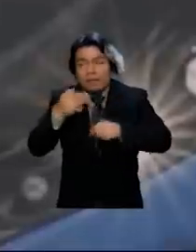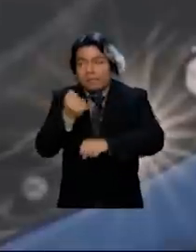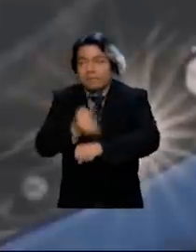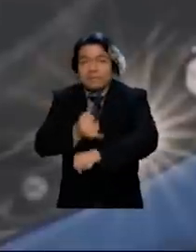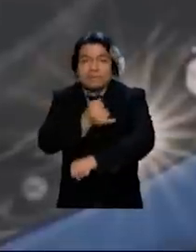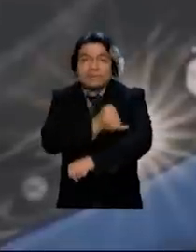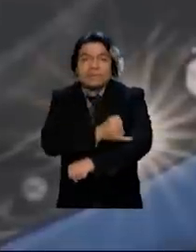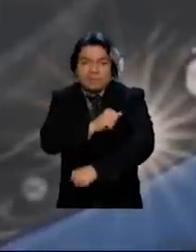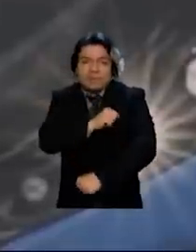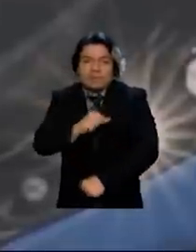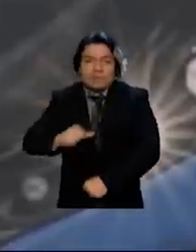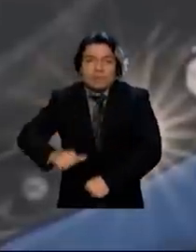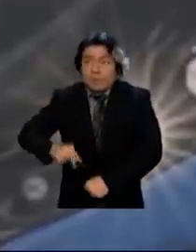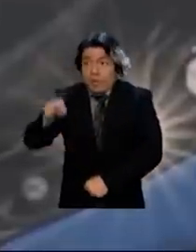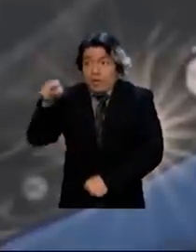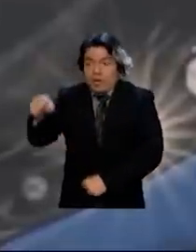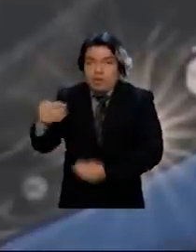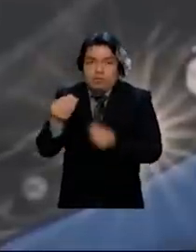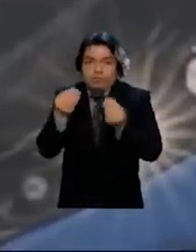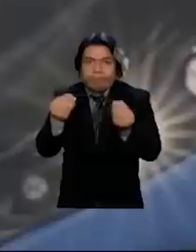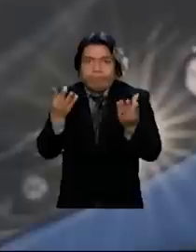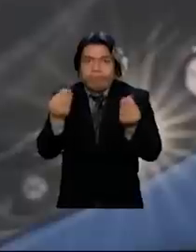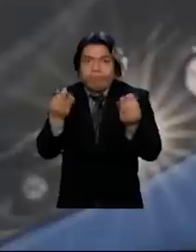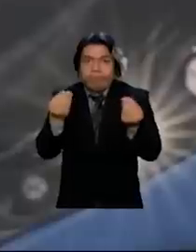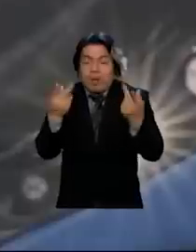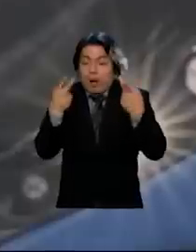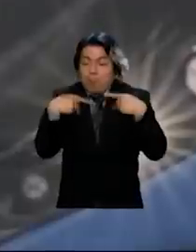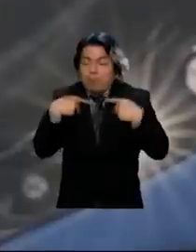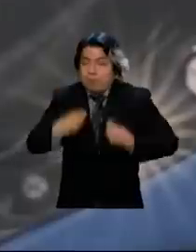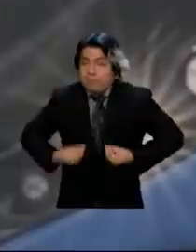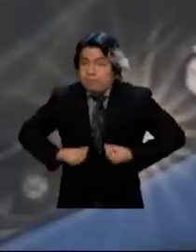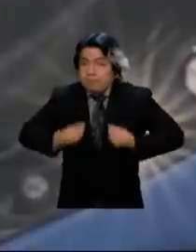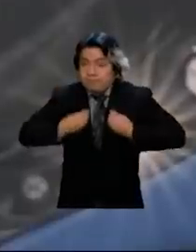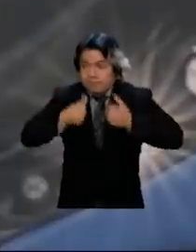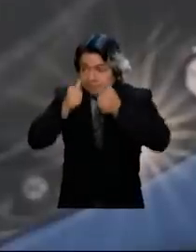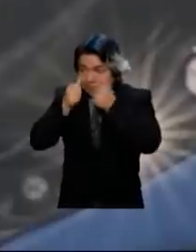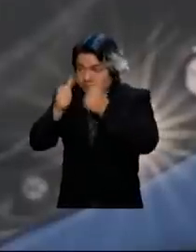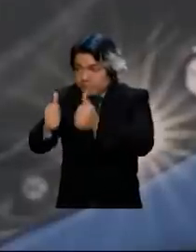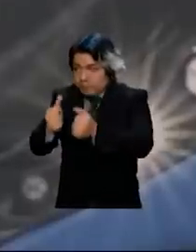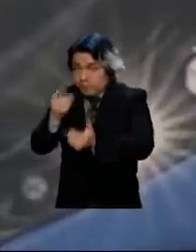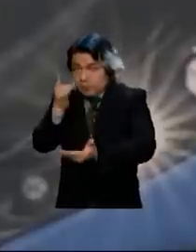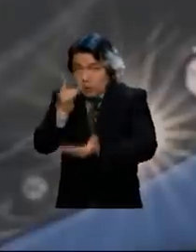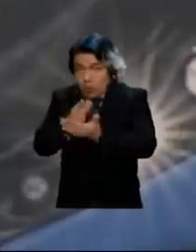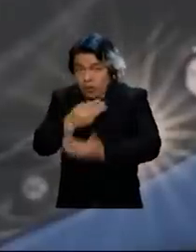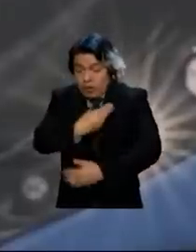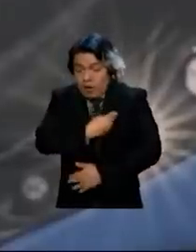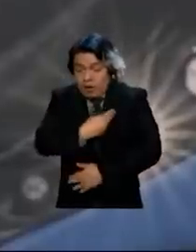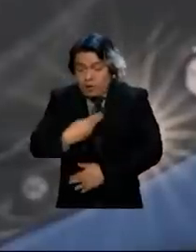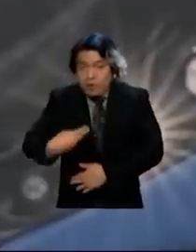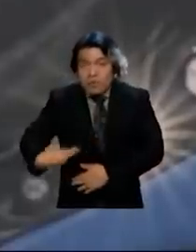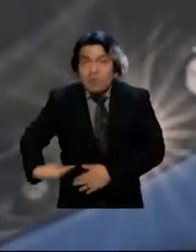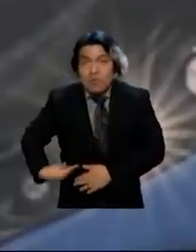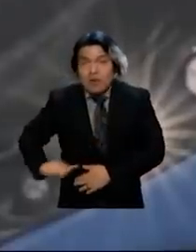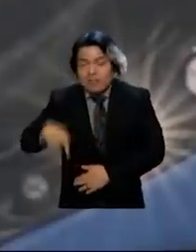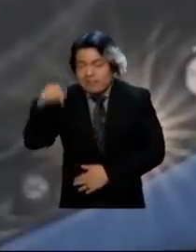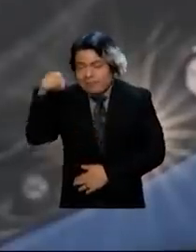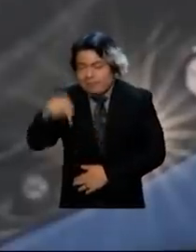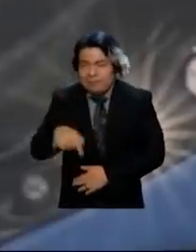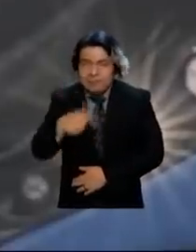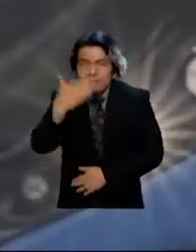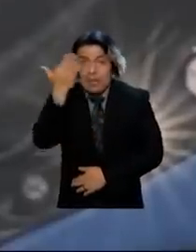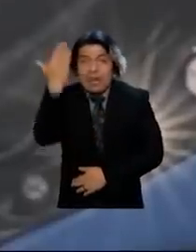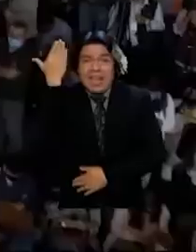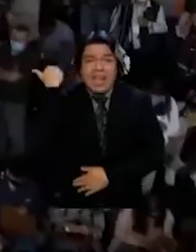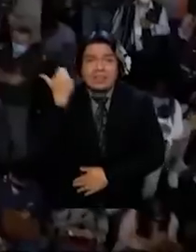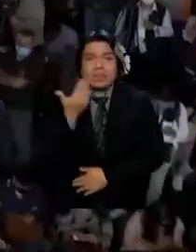alcaldía más poblada de la ciudad. Pero no solo eso, al municipio más poblado de todo el país que no